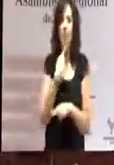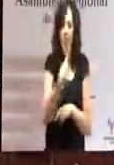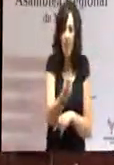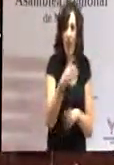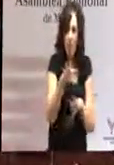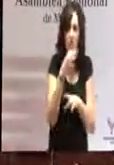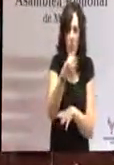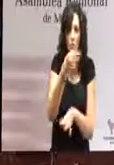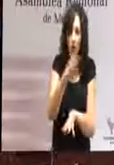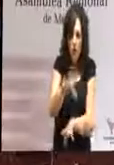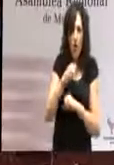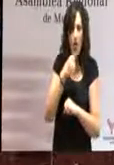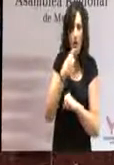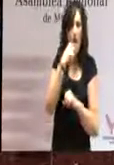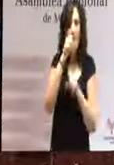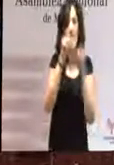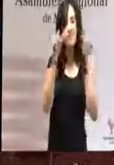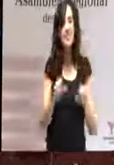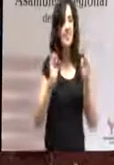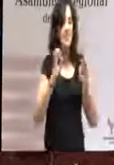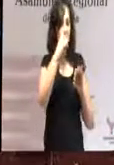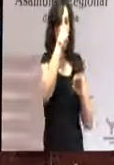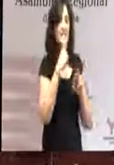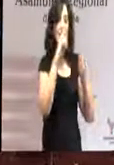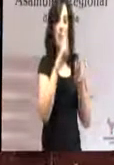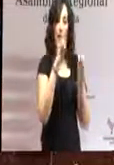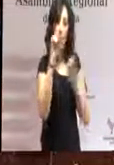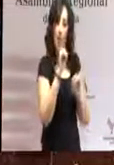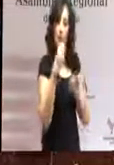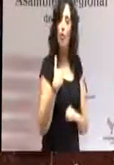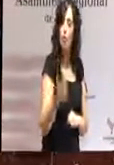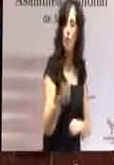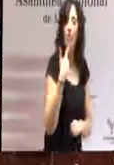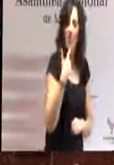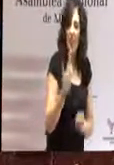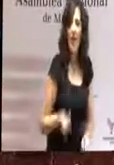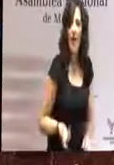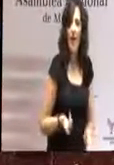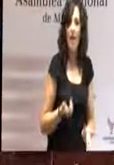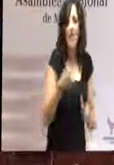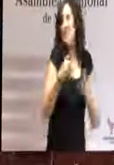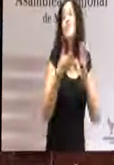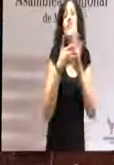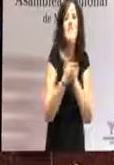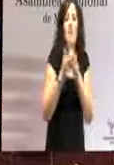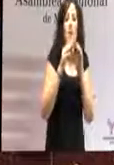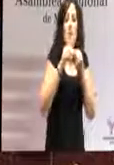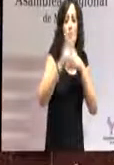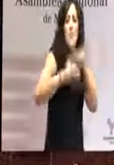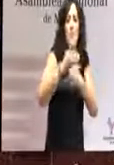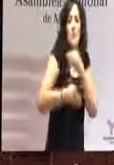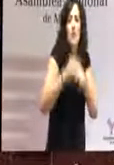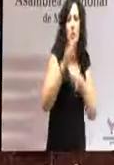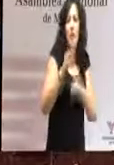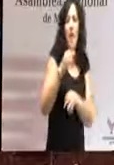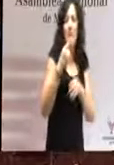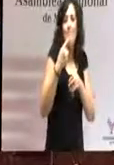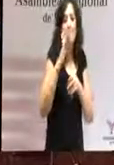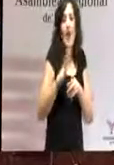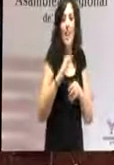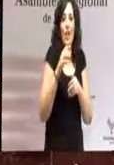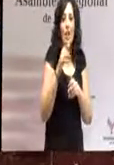aforamientos. Efectivamente, ahí estamos todos de acuerdo, un privilegio judicial que nos aleja de la ciudadanía. No podemos ser